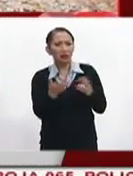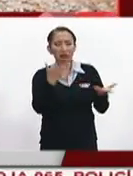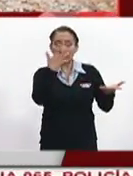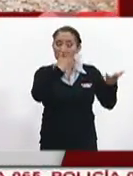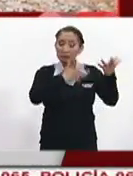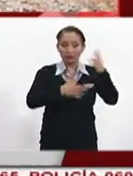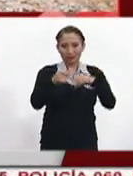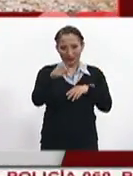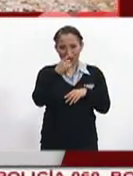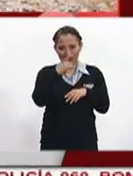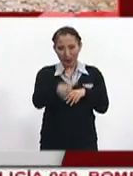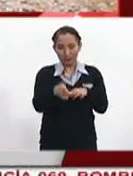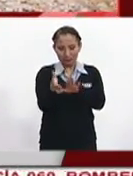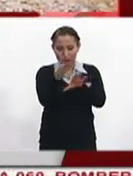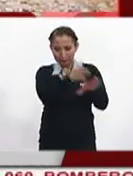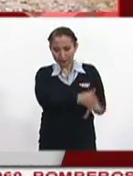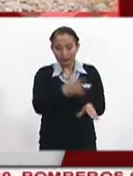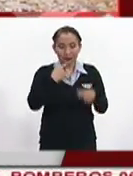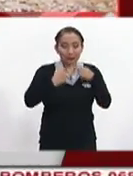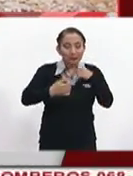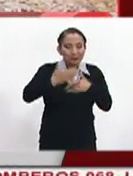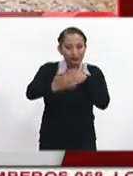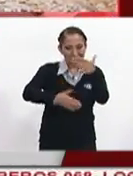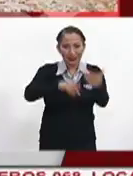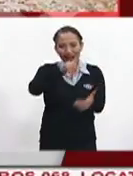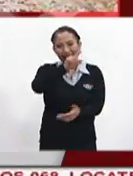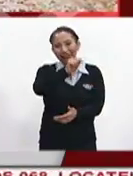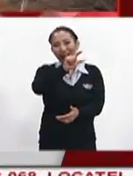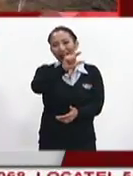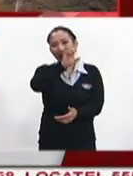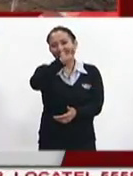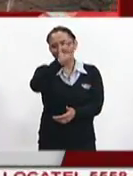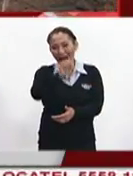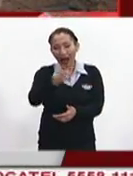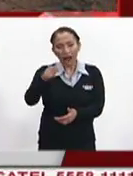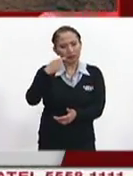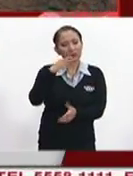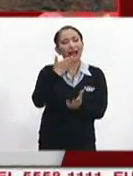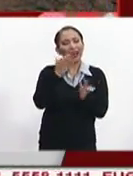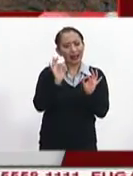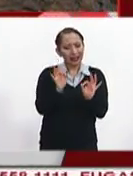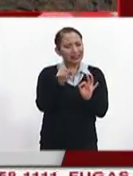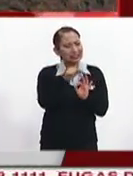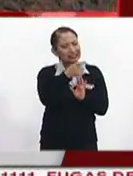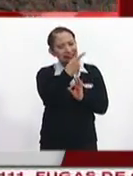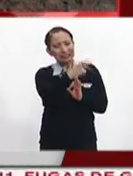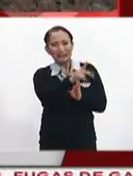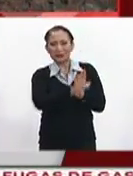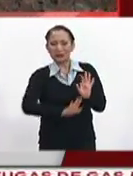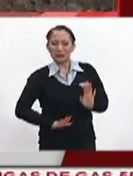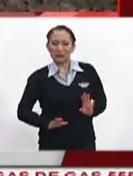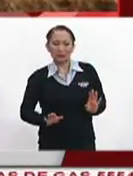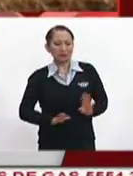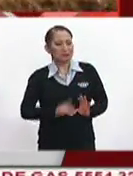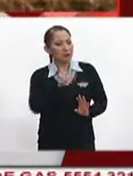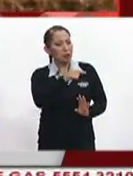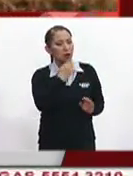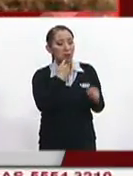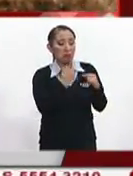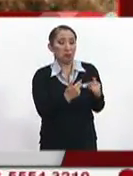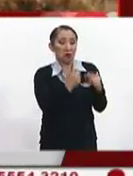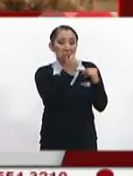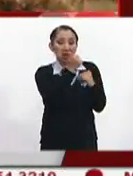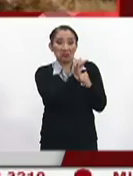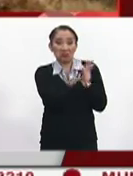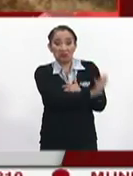Recuperando lo que ha sido el proceso de renegociación, pues uno podría pensar que se trata de la manera de hacer negocios de Donald